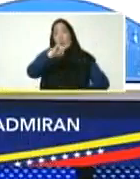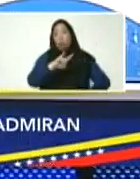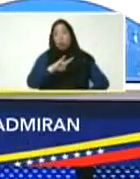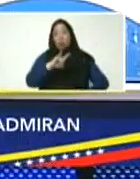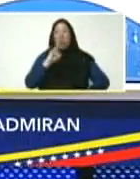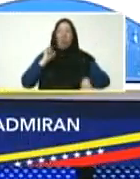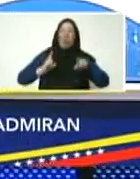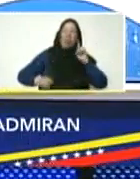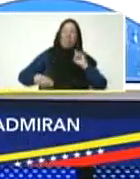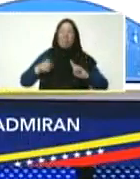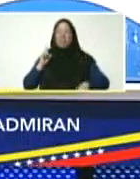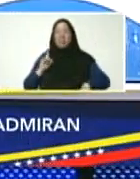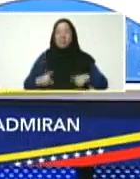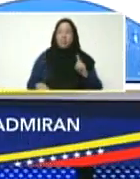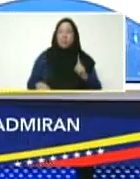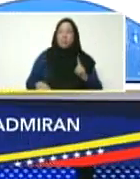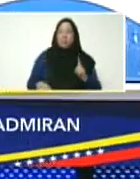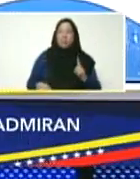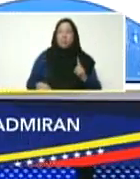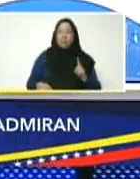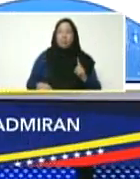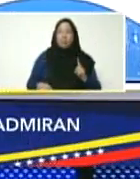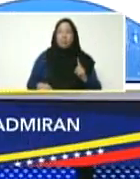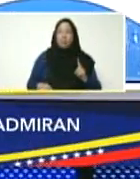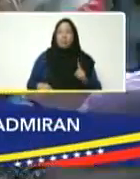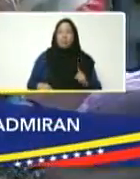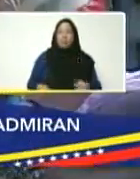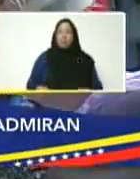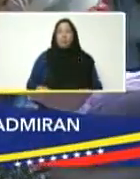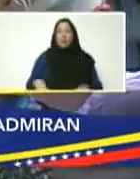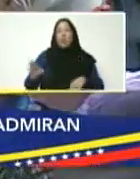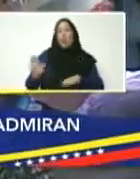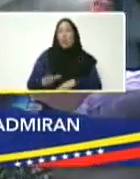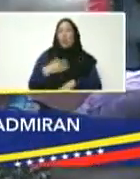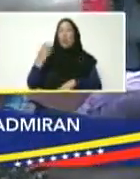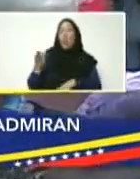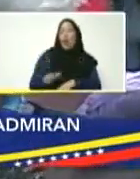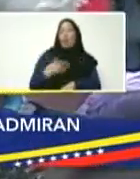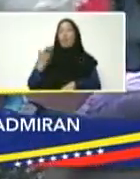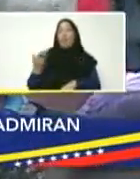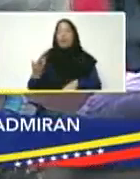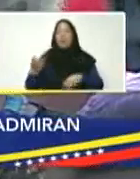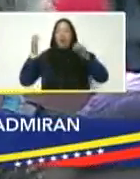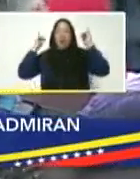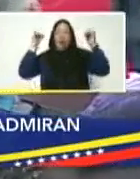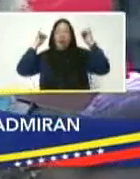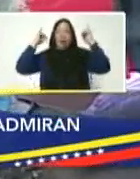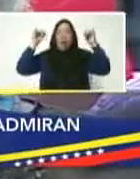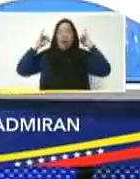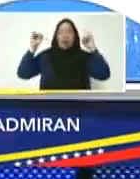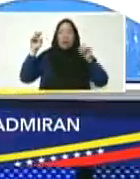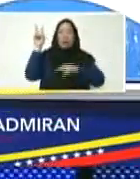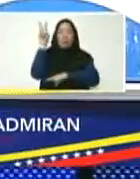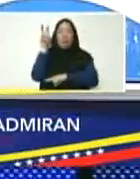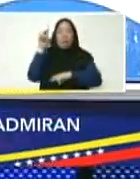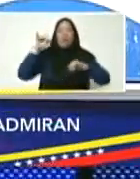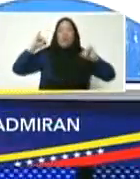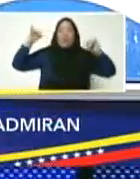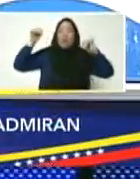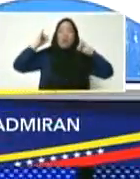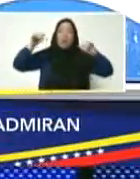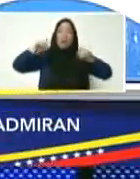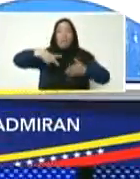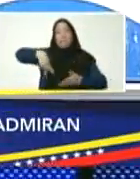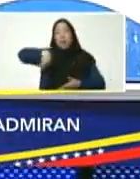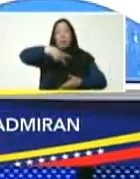¿No? Ay, el jueves, tú sabes, el viernes, traquín, traquín,